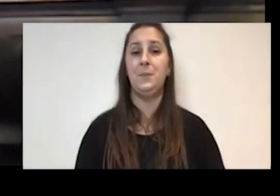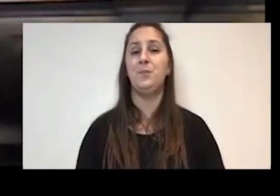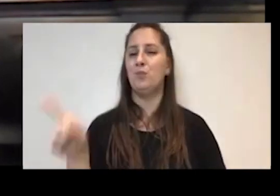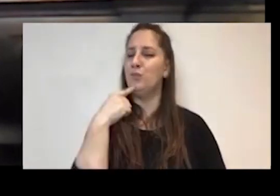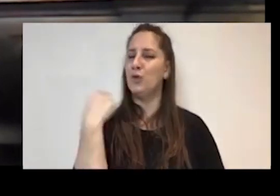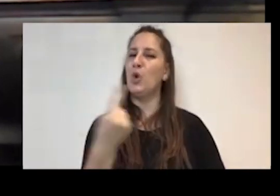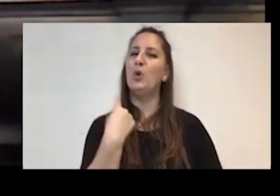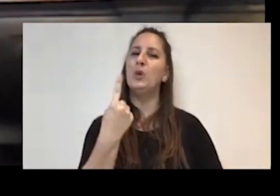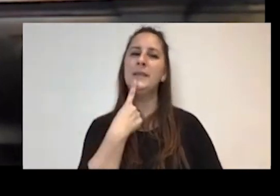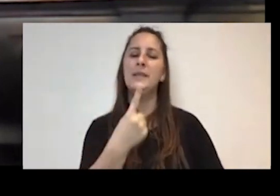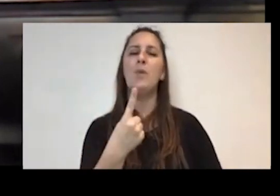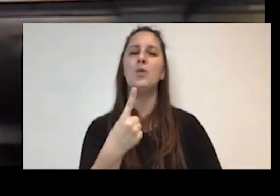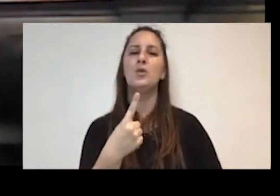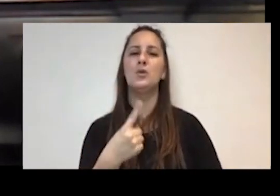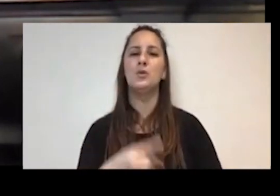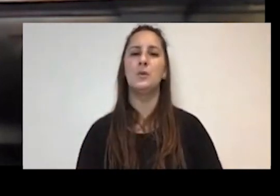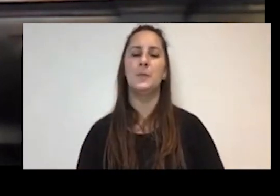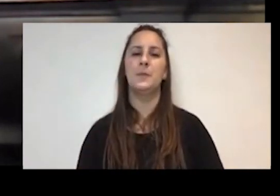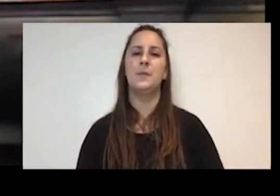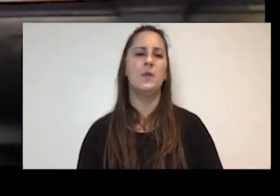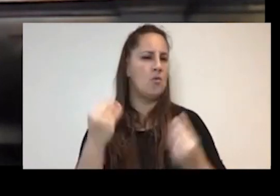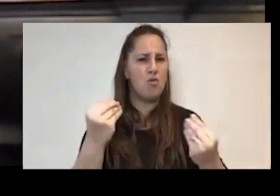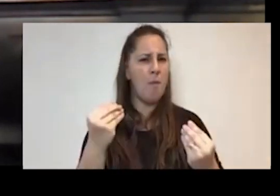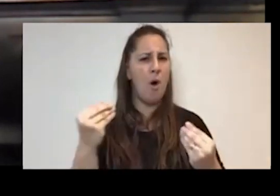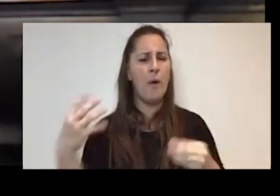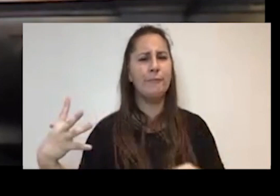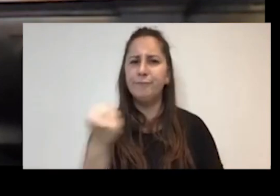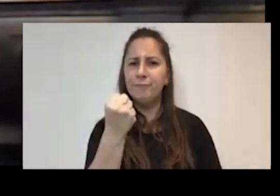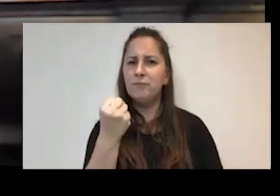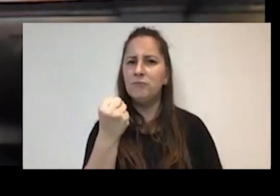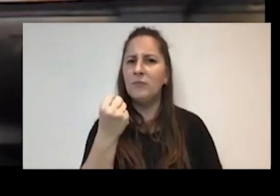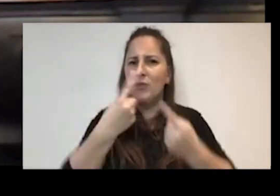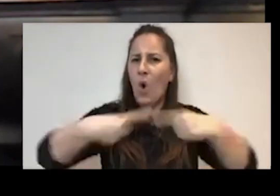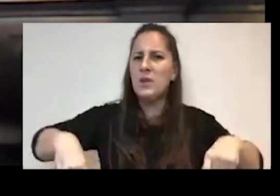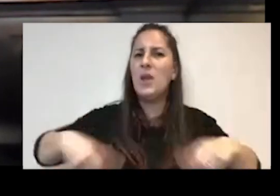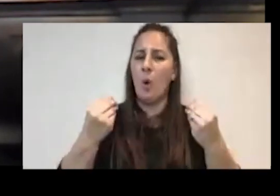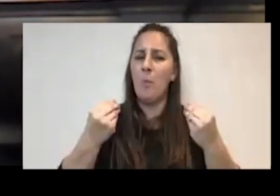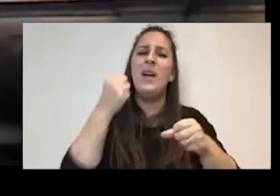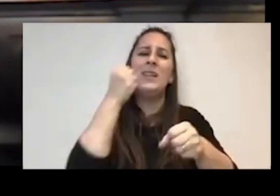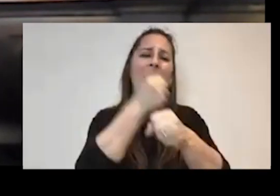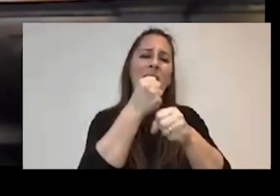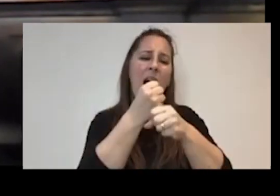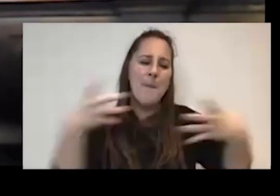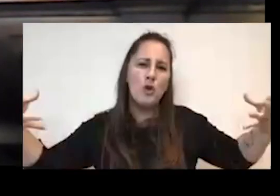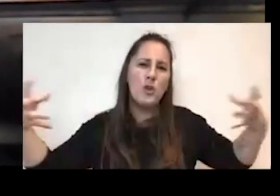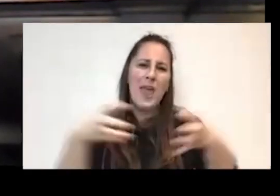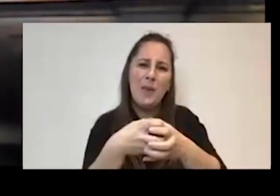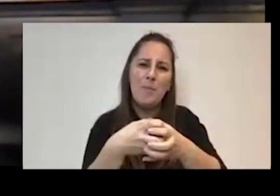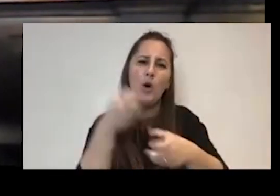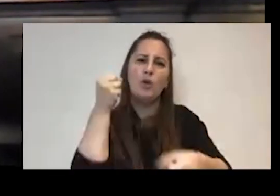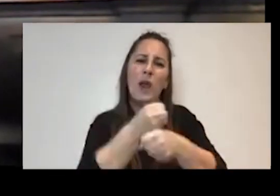nos referimos a cómo vamos a lograr esto, es justamente articulando y trabajando de manera